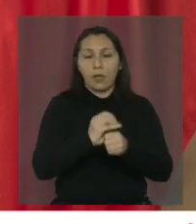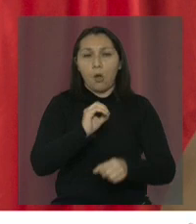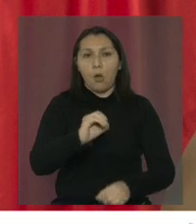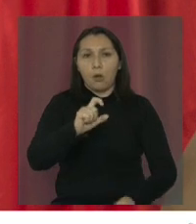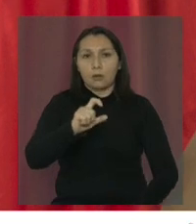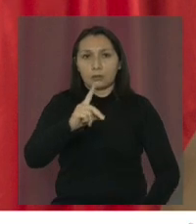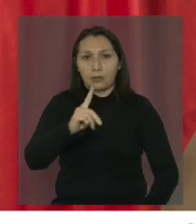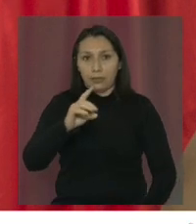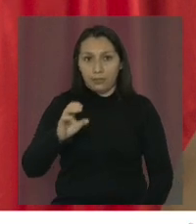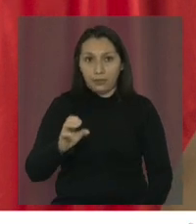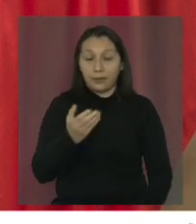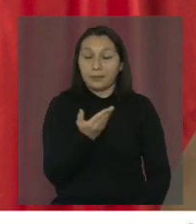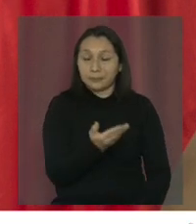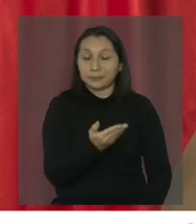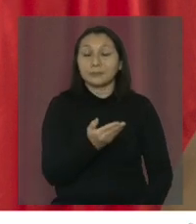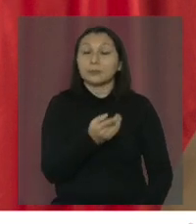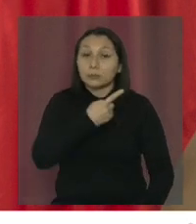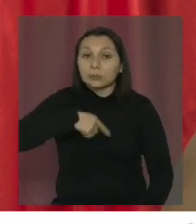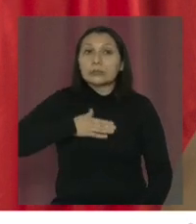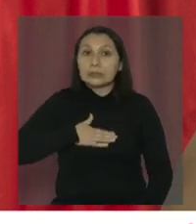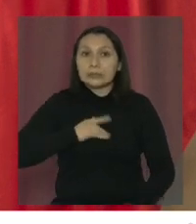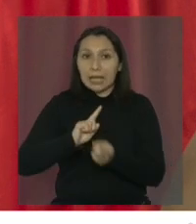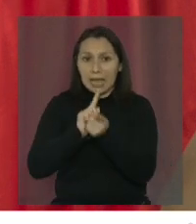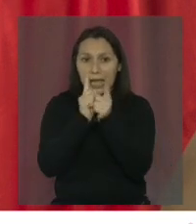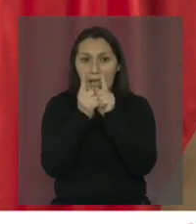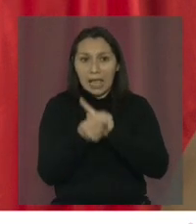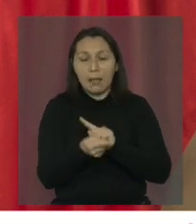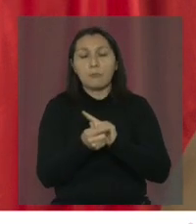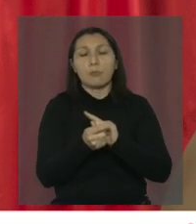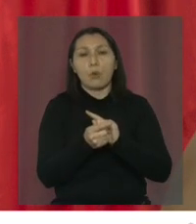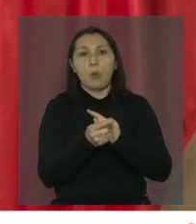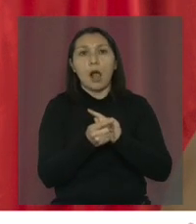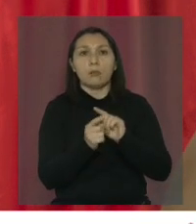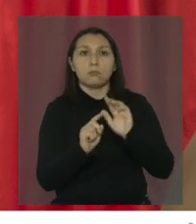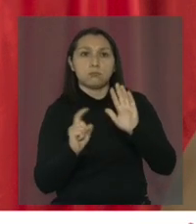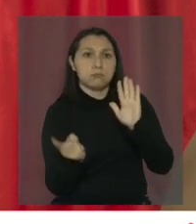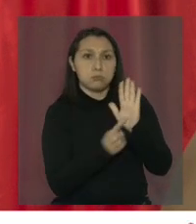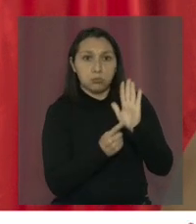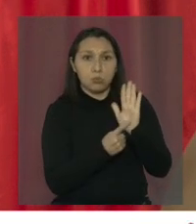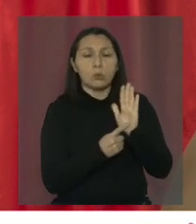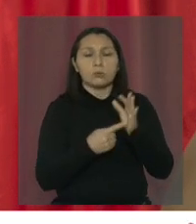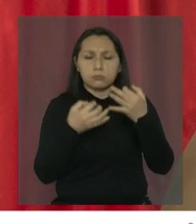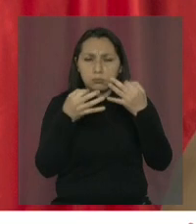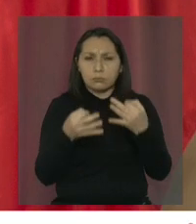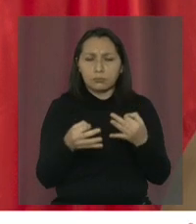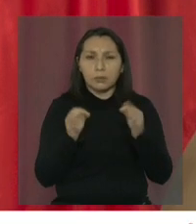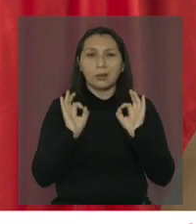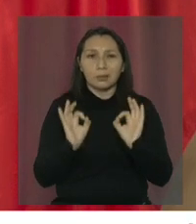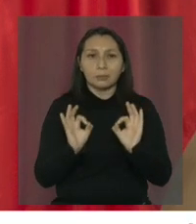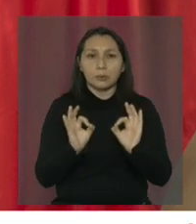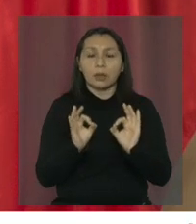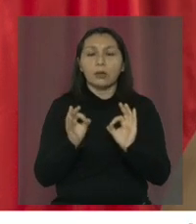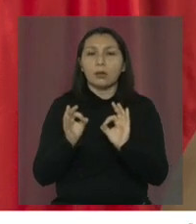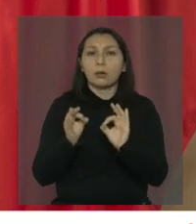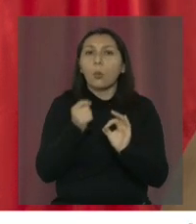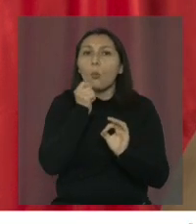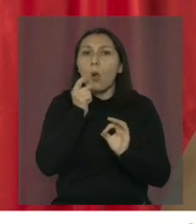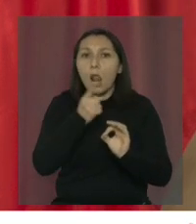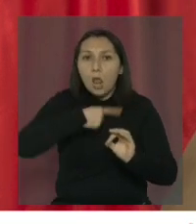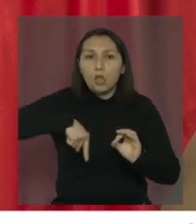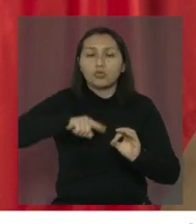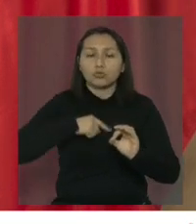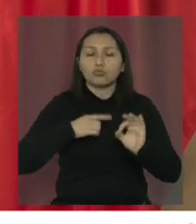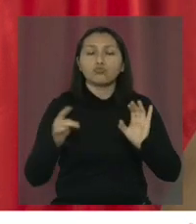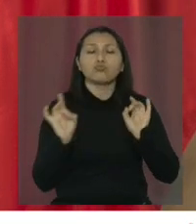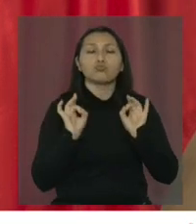oecd nosotros buscamos con la reforma tributaria poner una centralidad y qué es lo que han marcado nuestra campaña